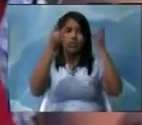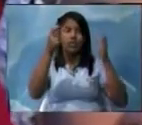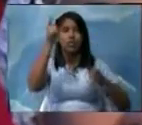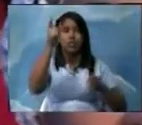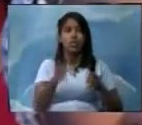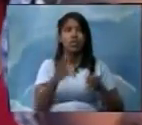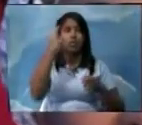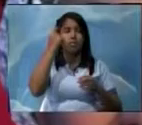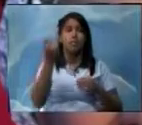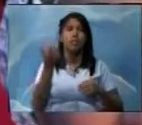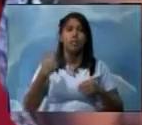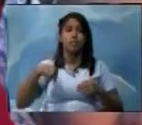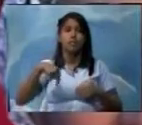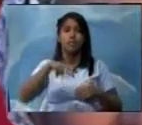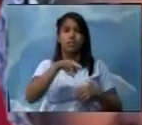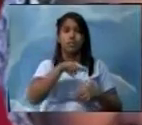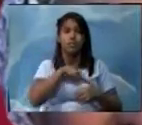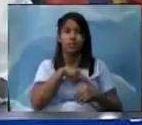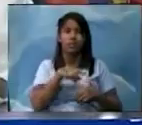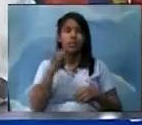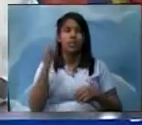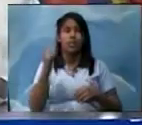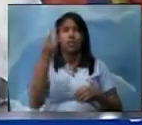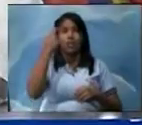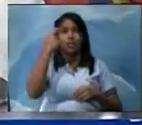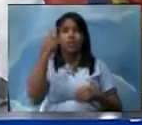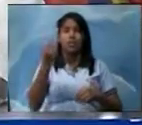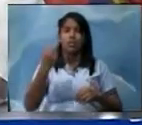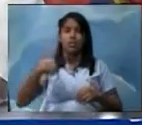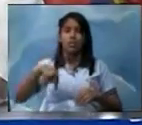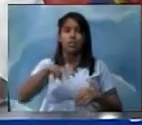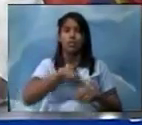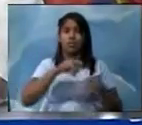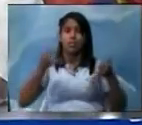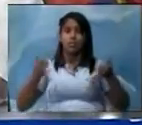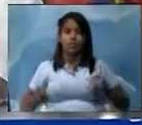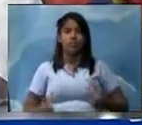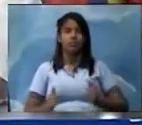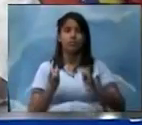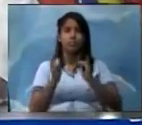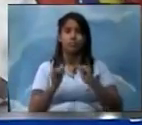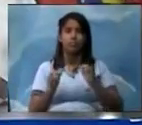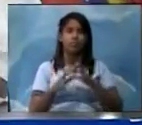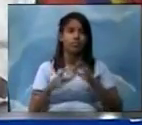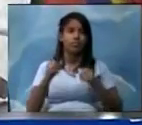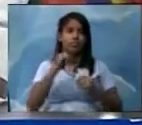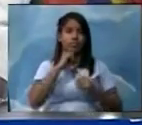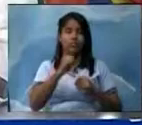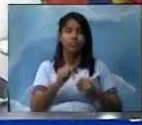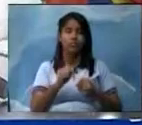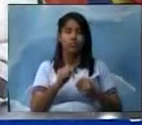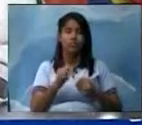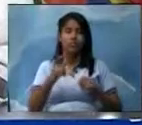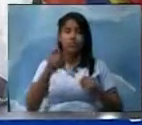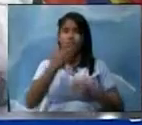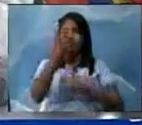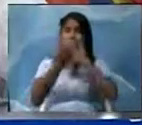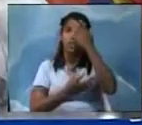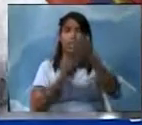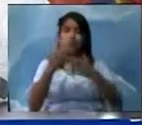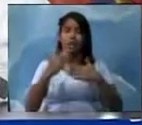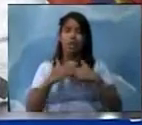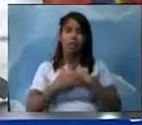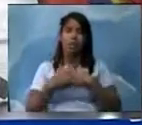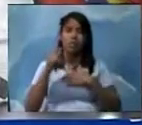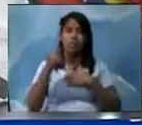son para nosotros para nosotros y para nuestros hijos y para nuestros hijos por eso dice Clama a